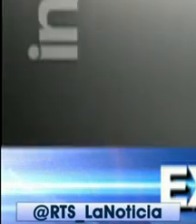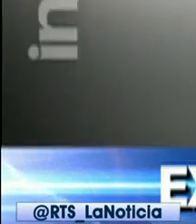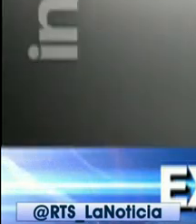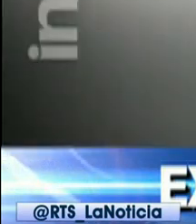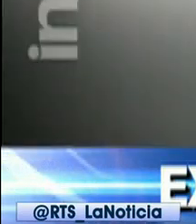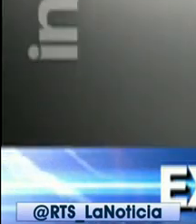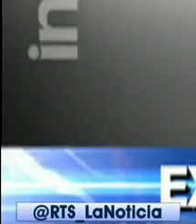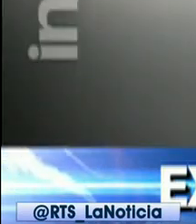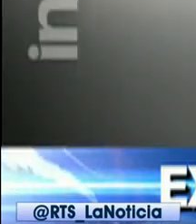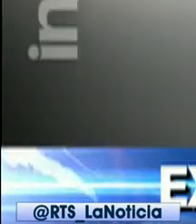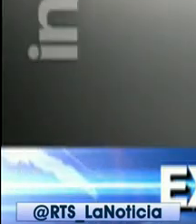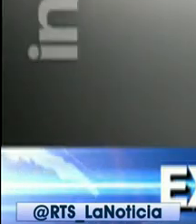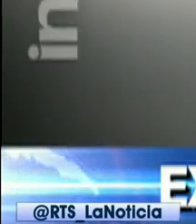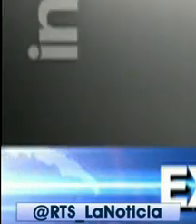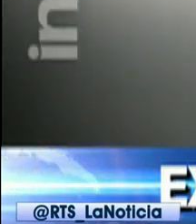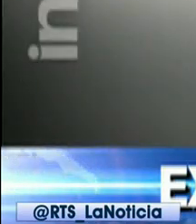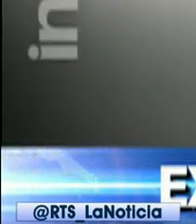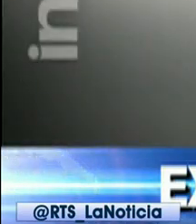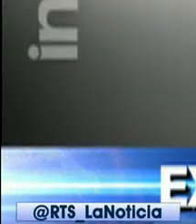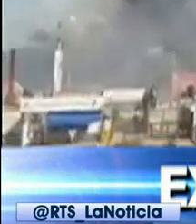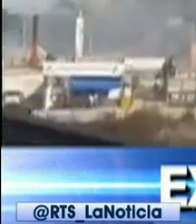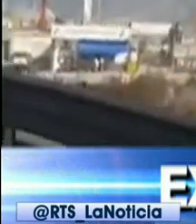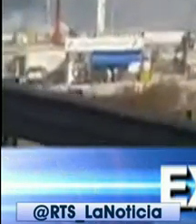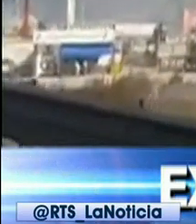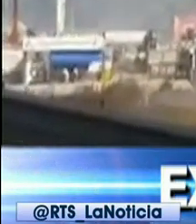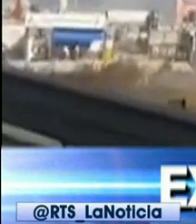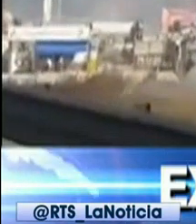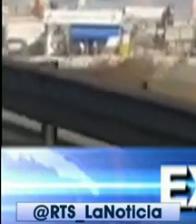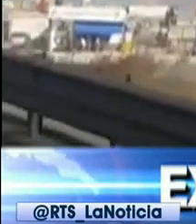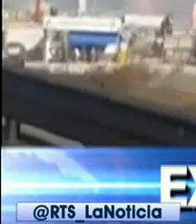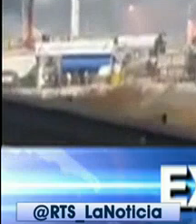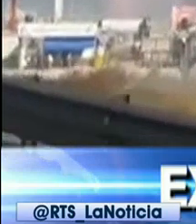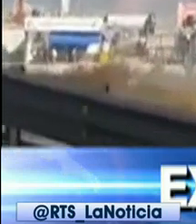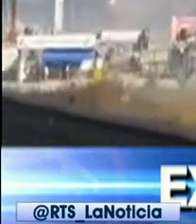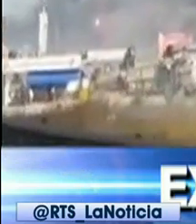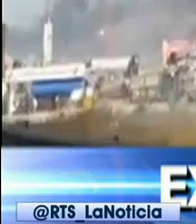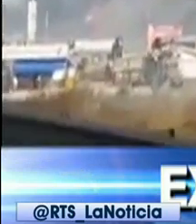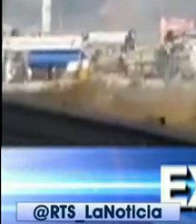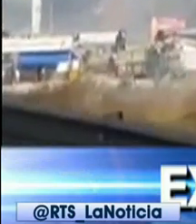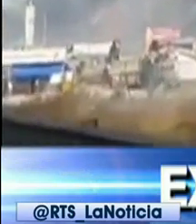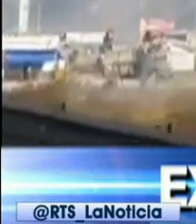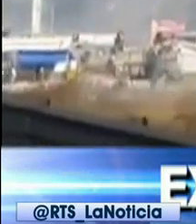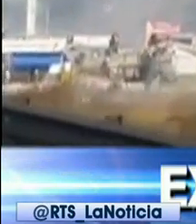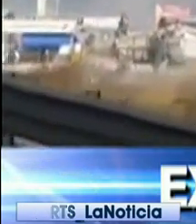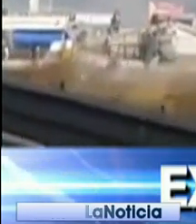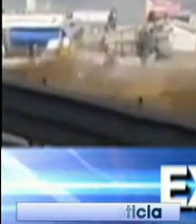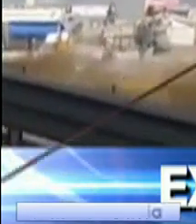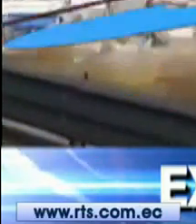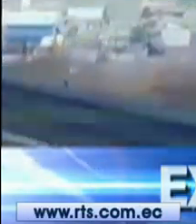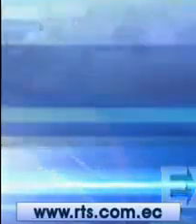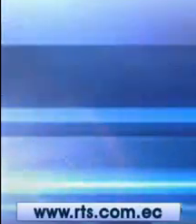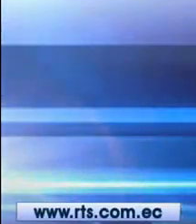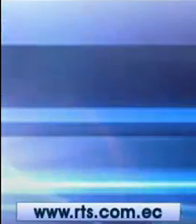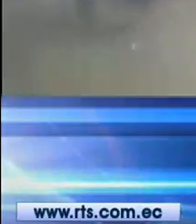la noticia, emisión estelar.